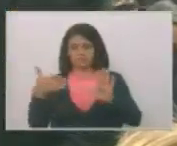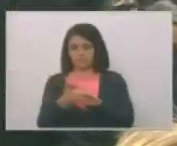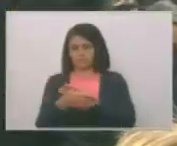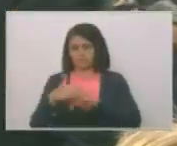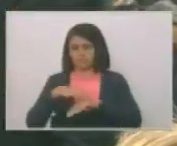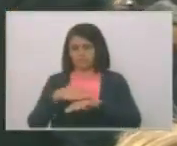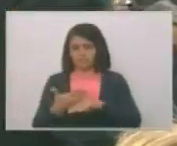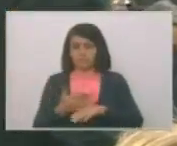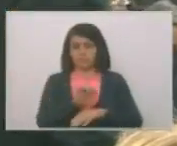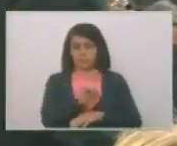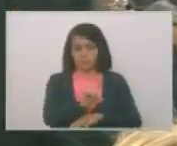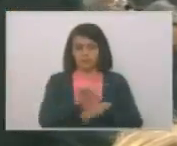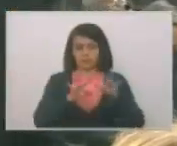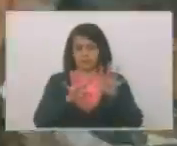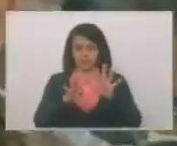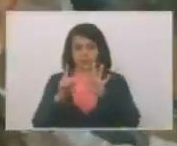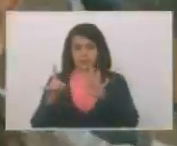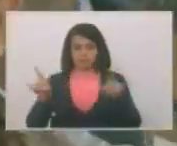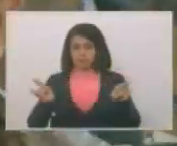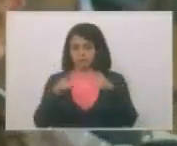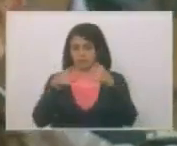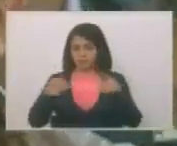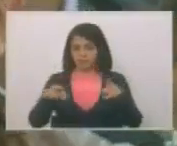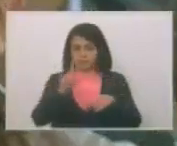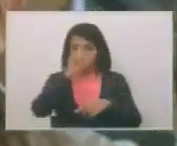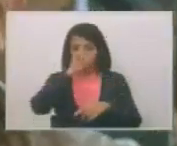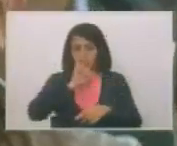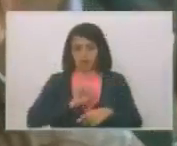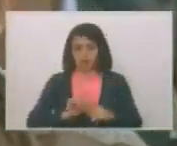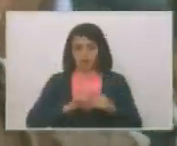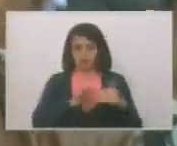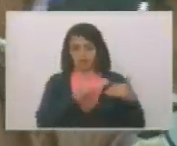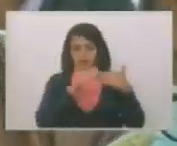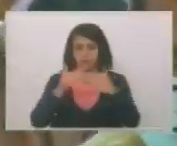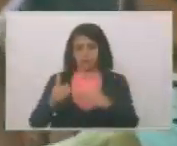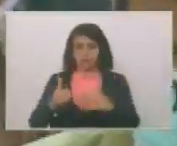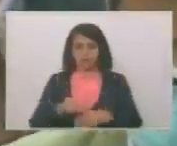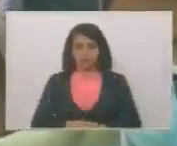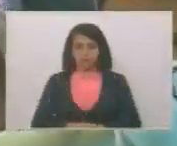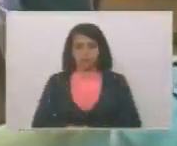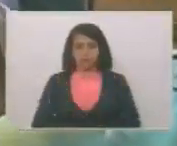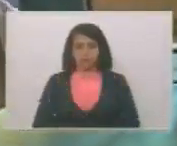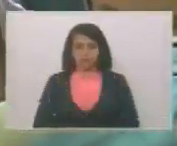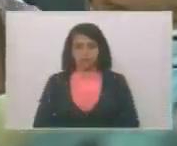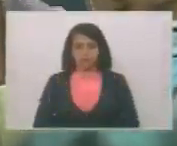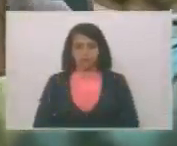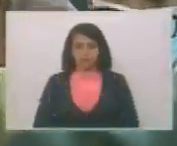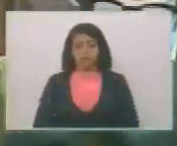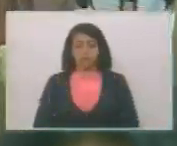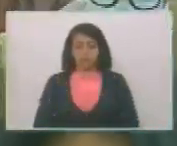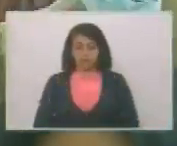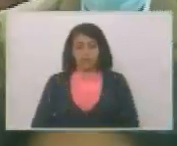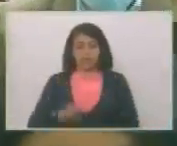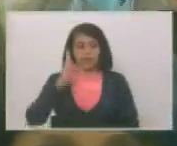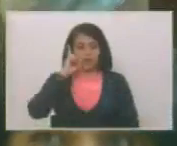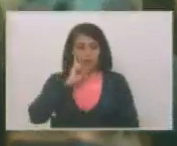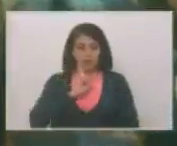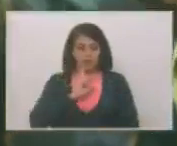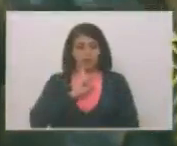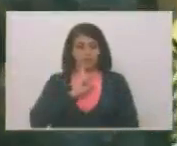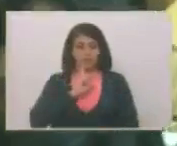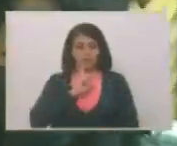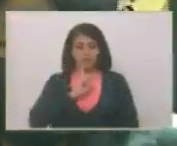al 196 aniversario del conferimiento del título del padre de la patria, libertador Simón